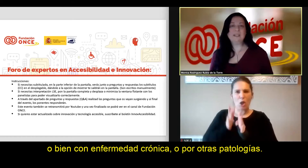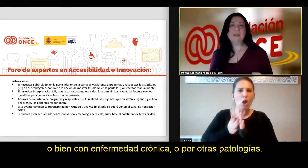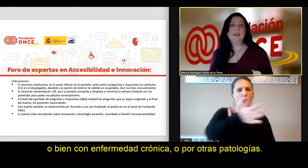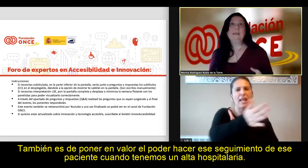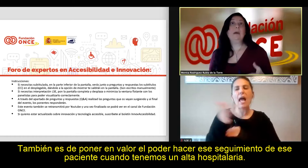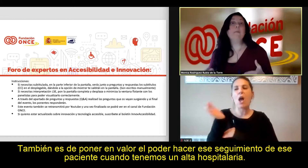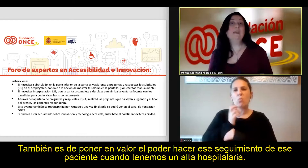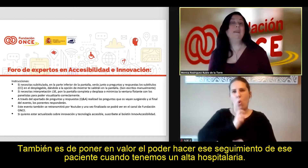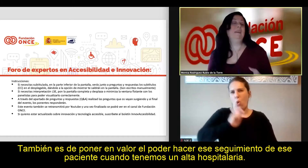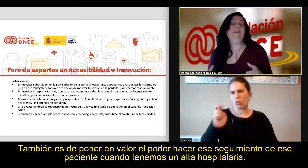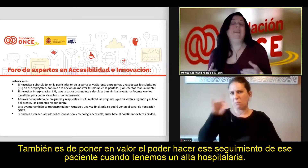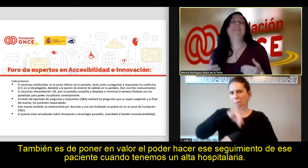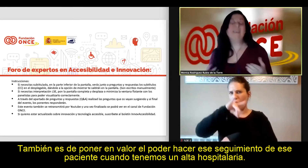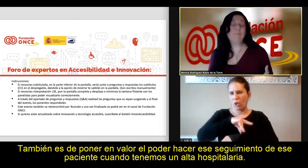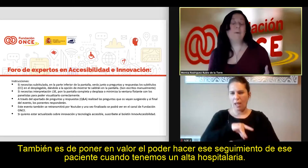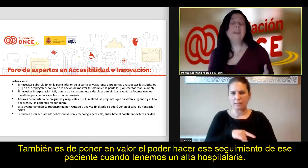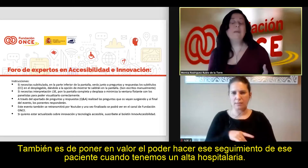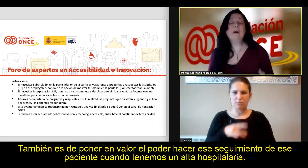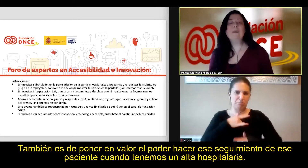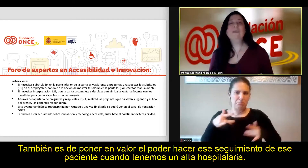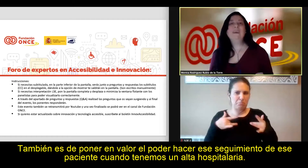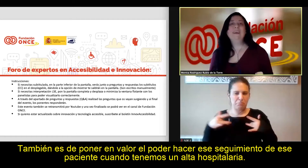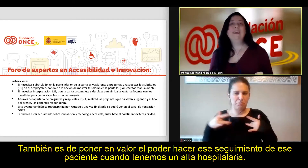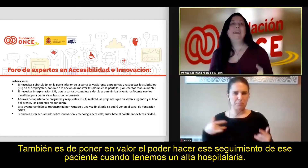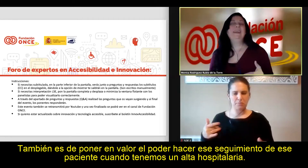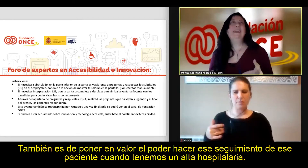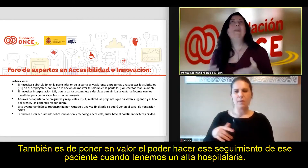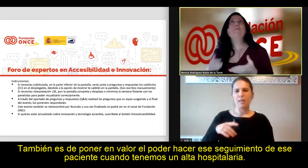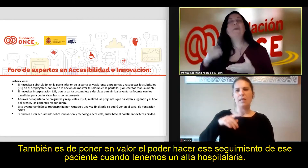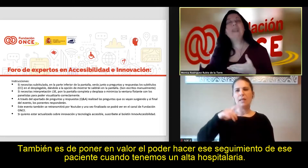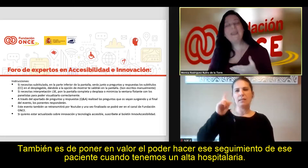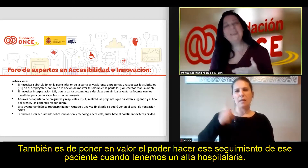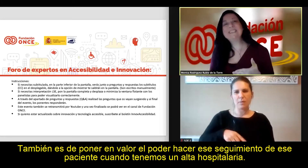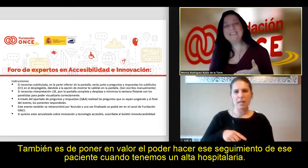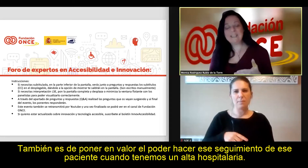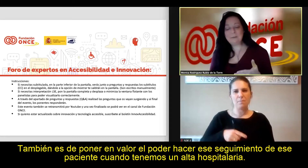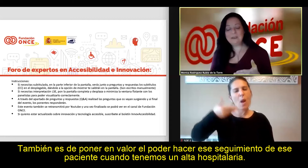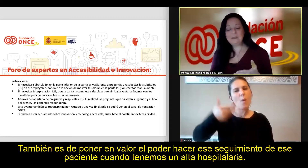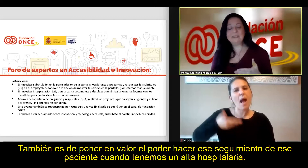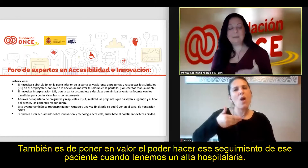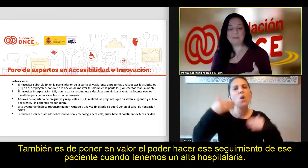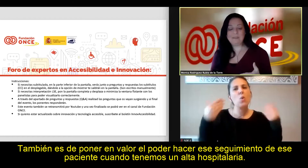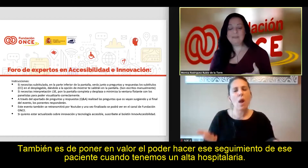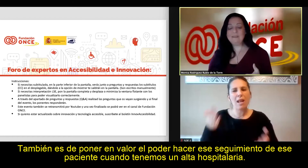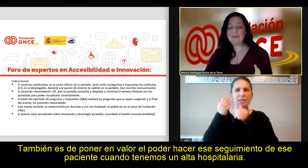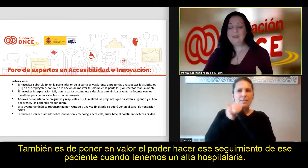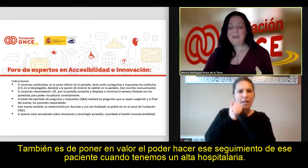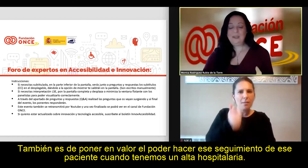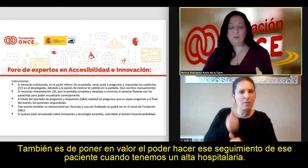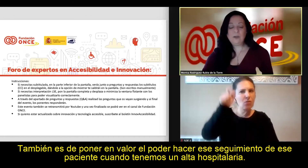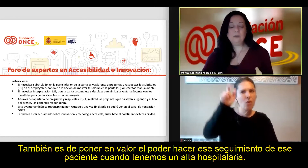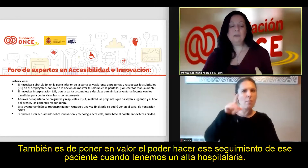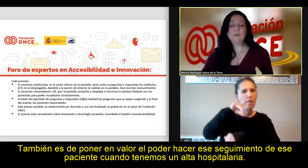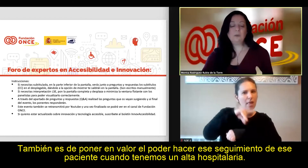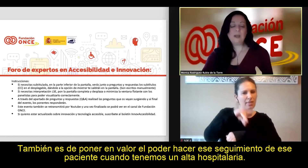patologías. También es de poner en valor el poder hacer ese seguimiento de ese paciente